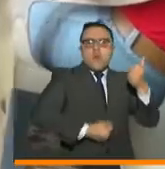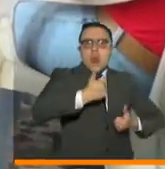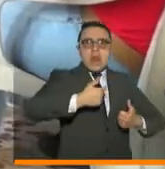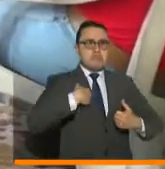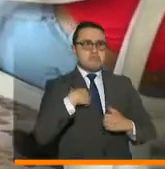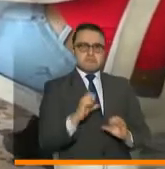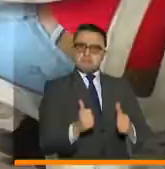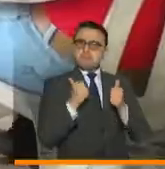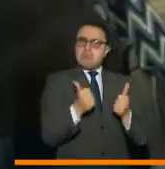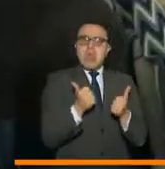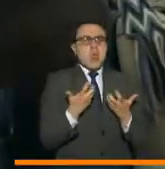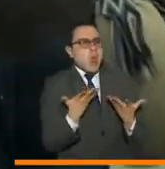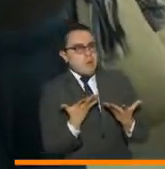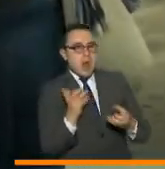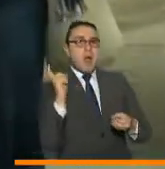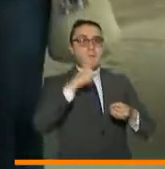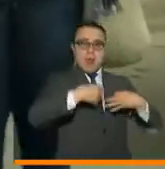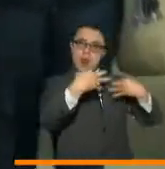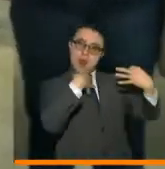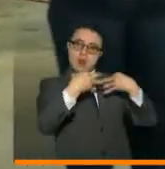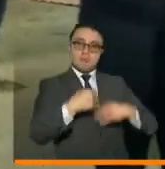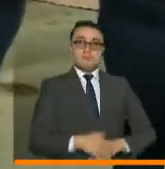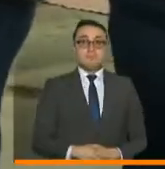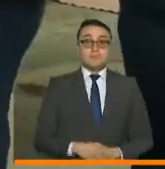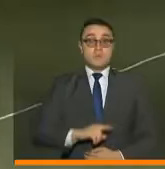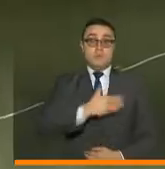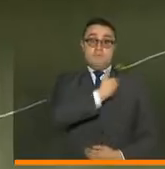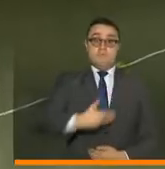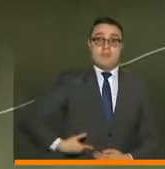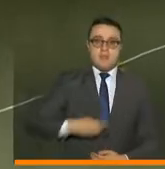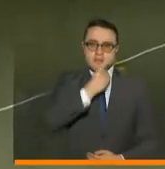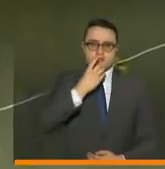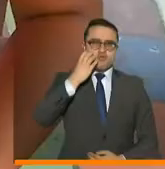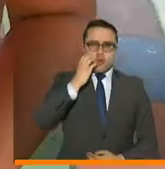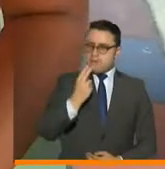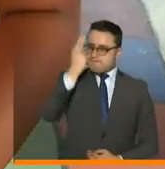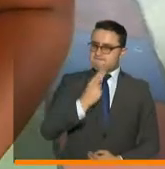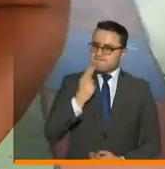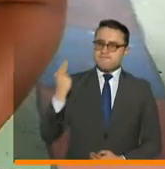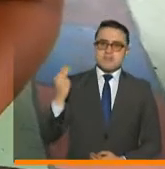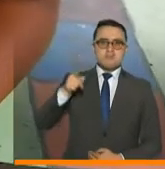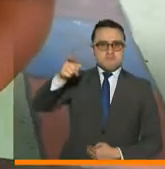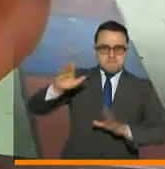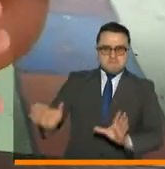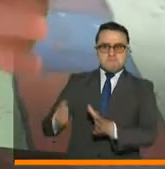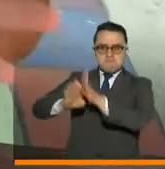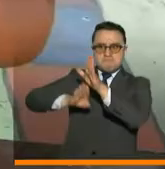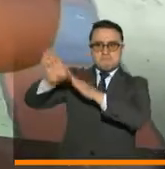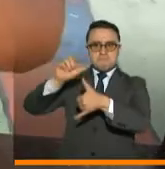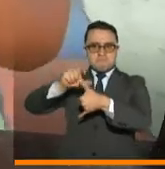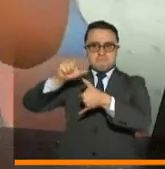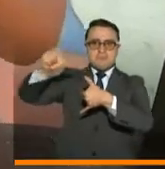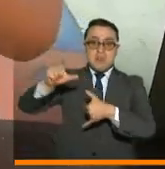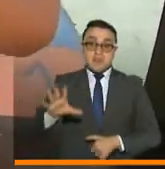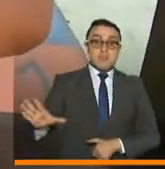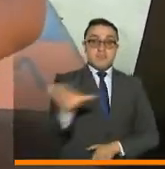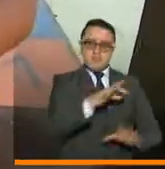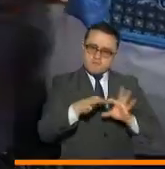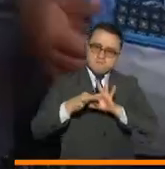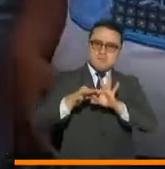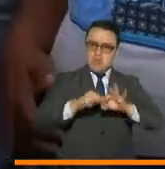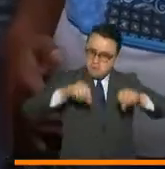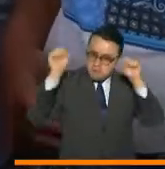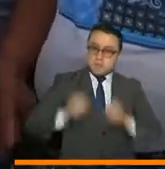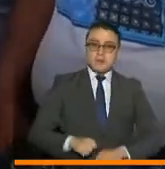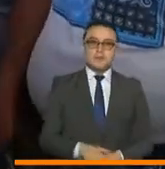del presidente Iván Duque trabaja con compromiso en la recuperación del archipiélago. Juntos, vamos a lograrlo. ¡Unidos por